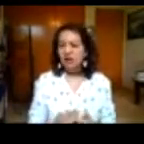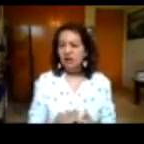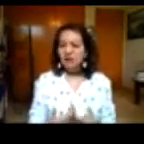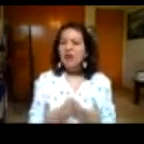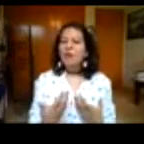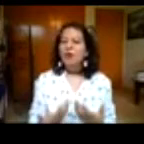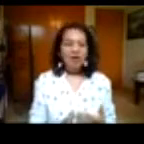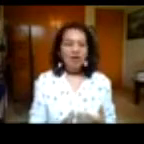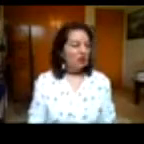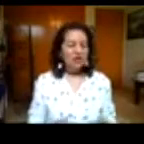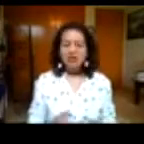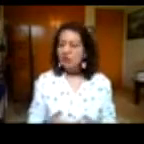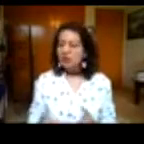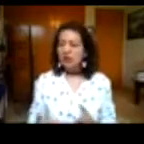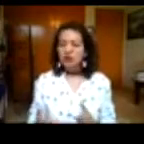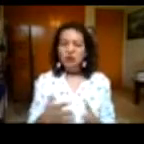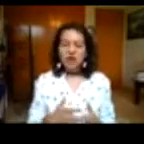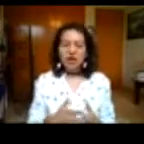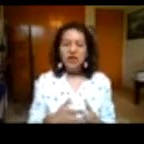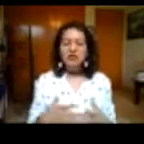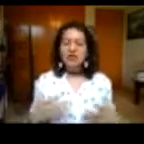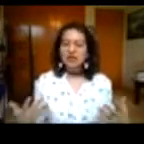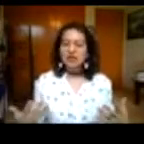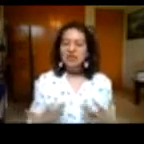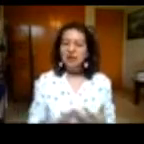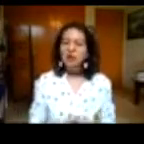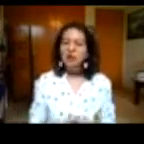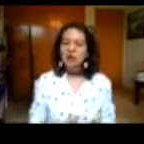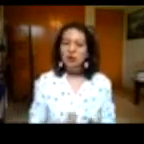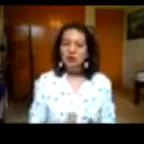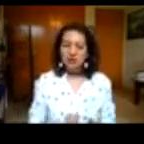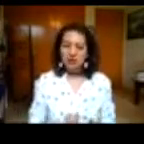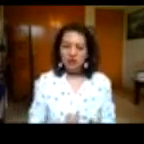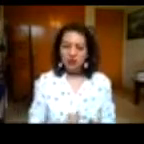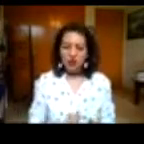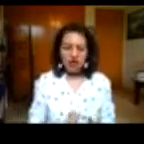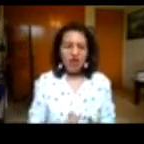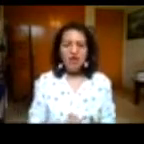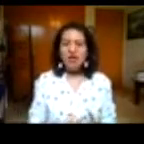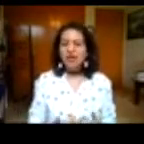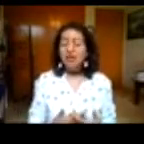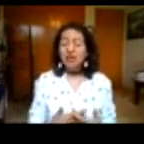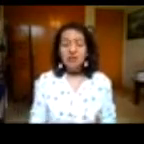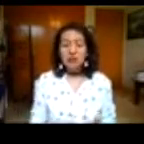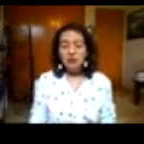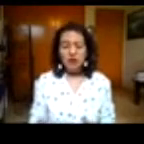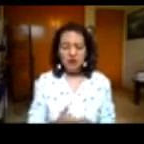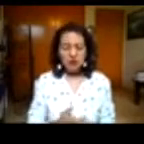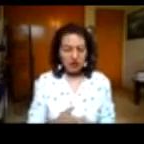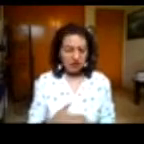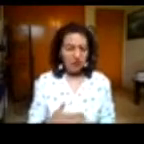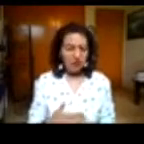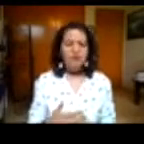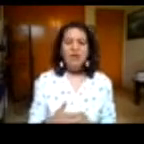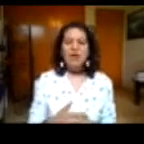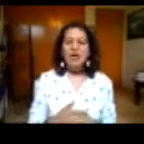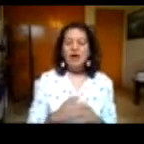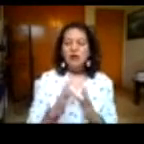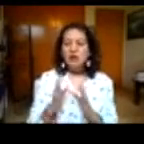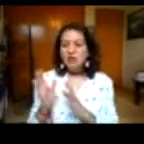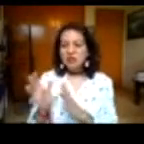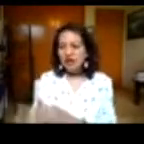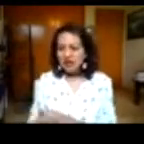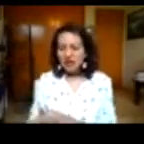crucial. ¿Por qué? Porque estamos acostumbradas, quienes hacemos apertura institucional desde hace varios años,